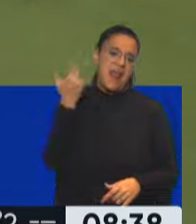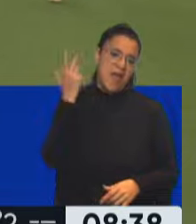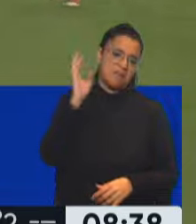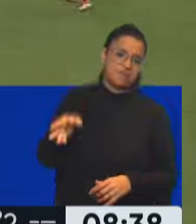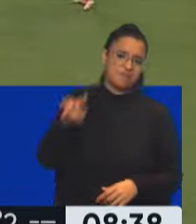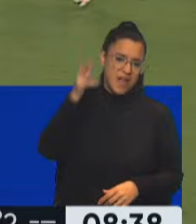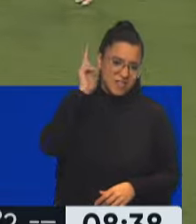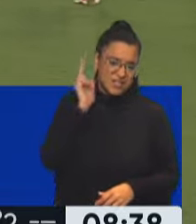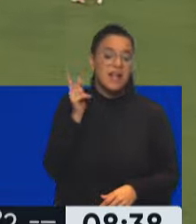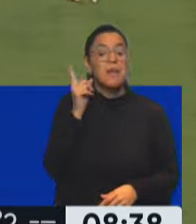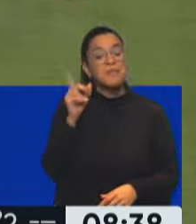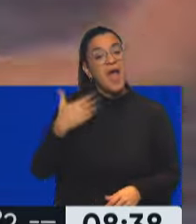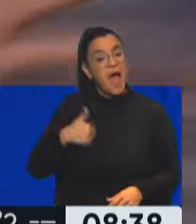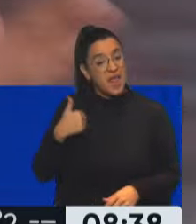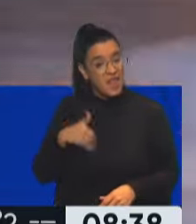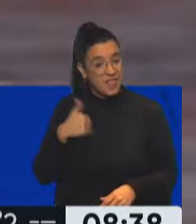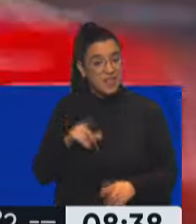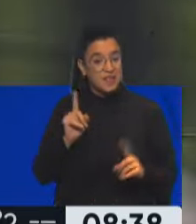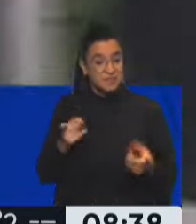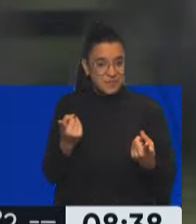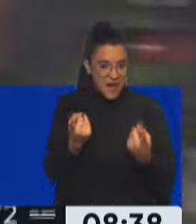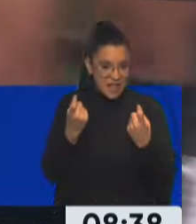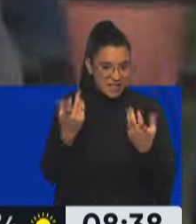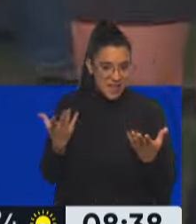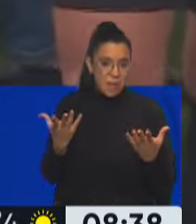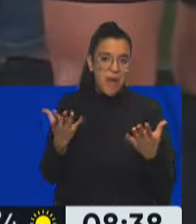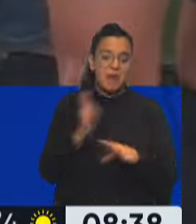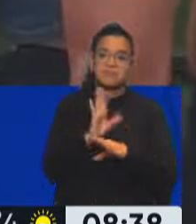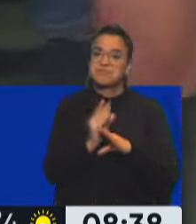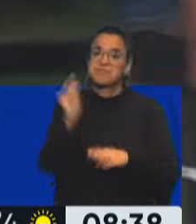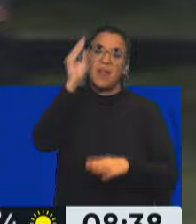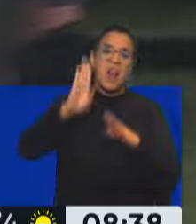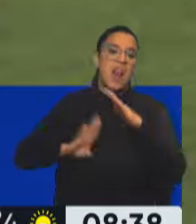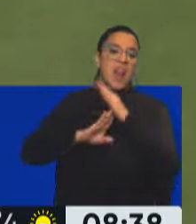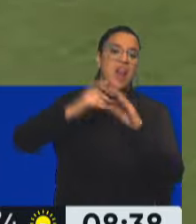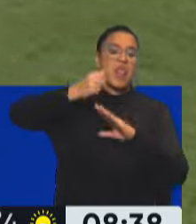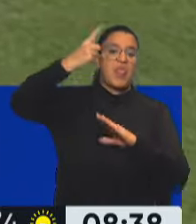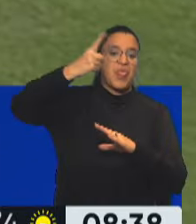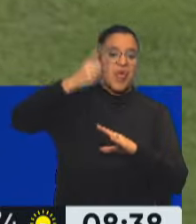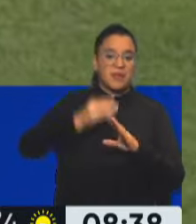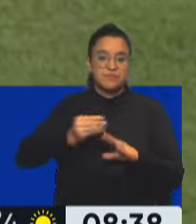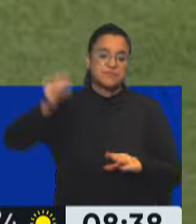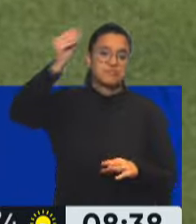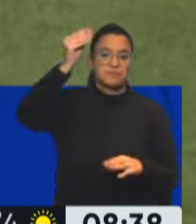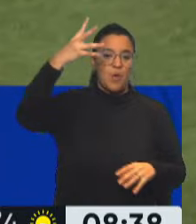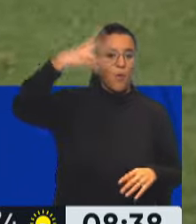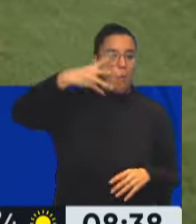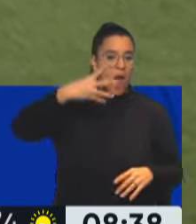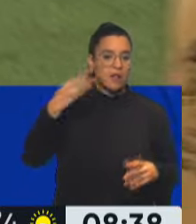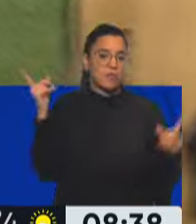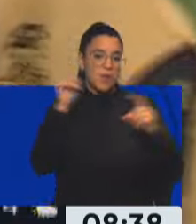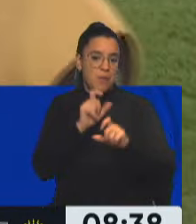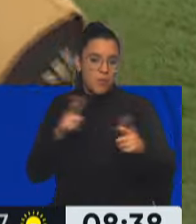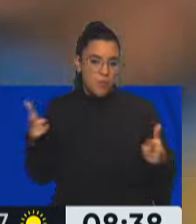Y Argentina, además, lo necesitaba para quedar líder del grupo, clasificar a cuartos sin ningún tipo de